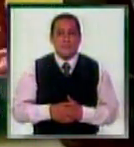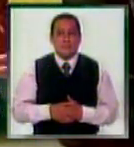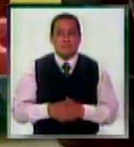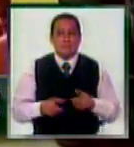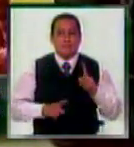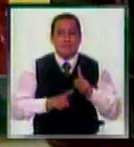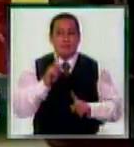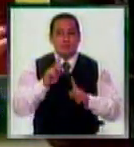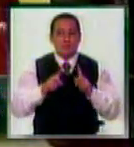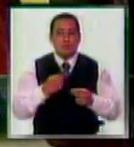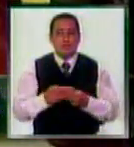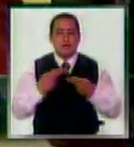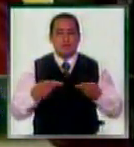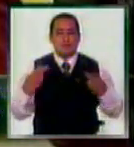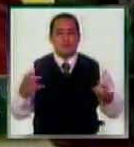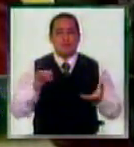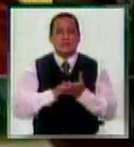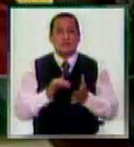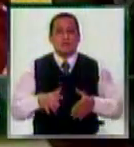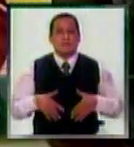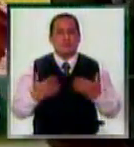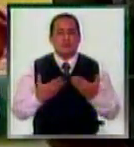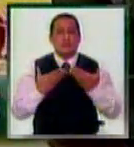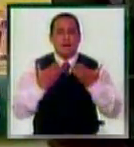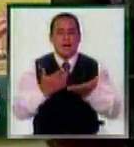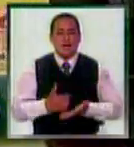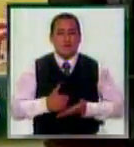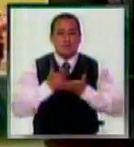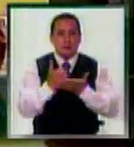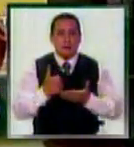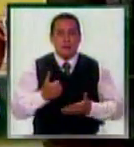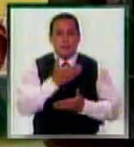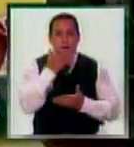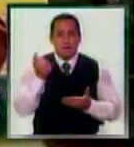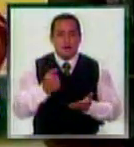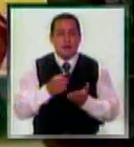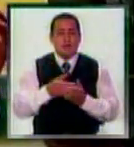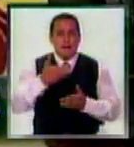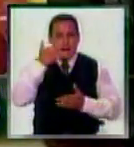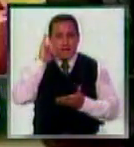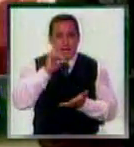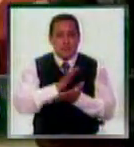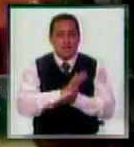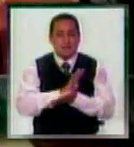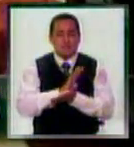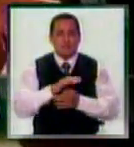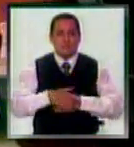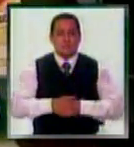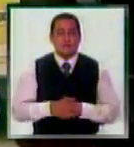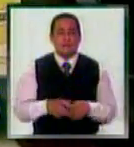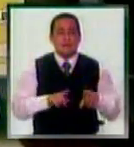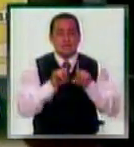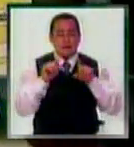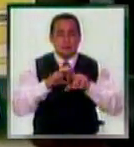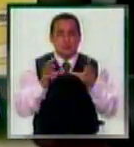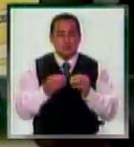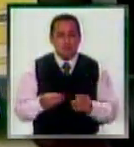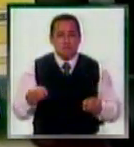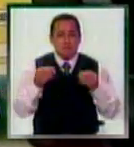alguna herramienta que les pueda ayudar a mejorar el queso. Y todo eso va sumando